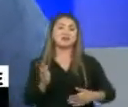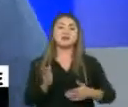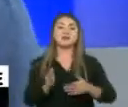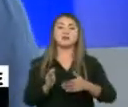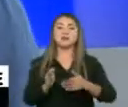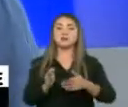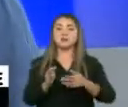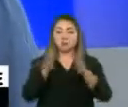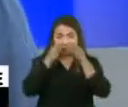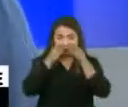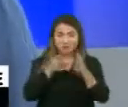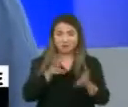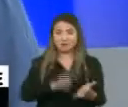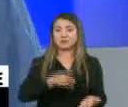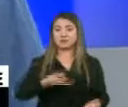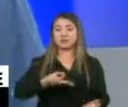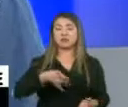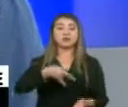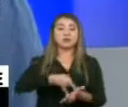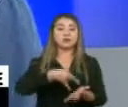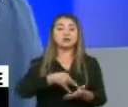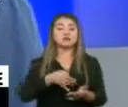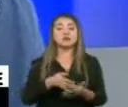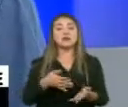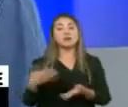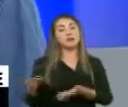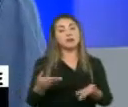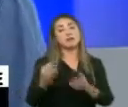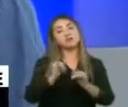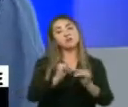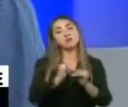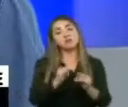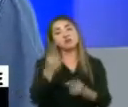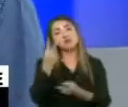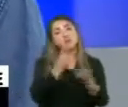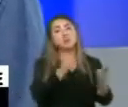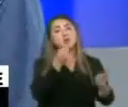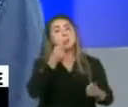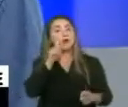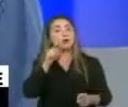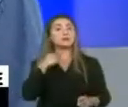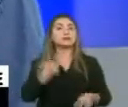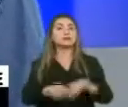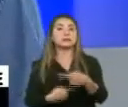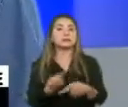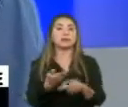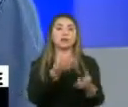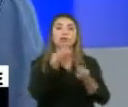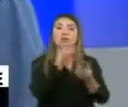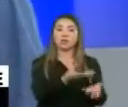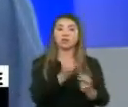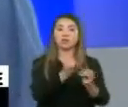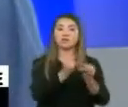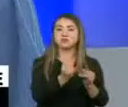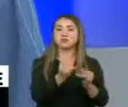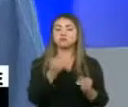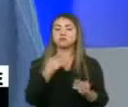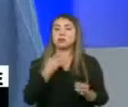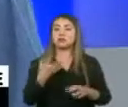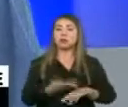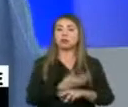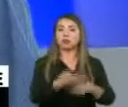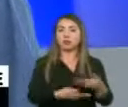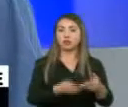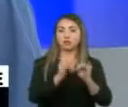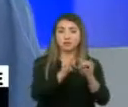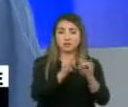pero abordémosla en serio, abordémosla en el Congreso, y si es necesario entregar información, veamos cuáles son las consecuencias de entregar esa información, cuáles son los efectos de entregar esa información, y